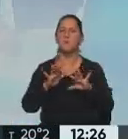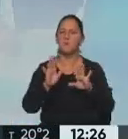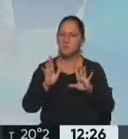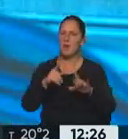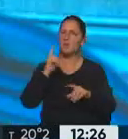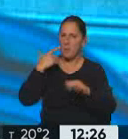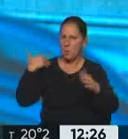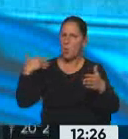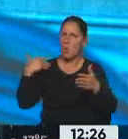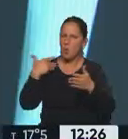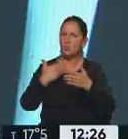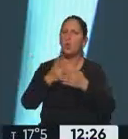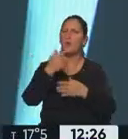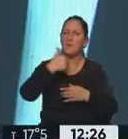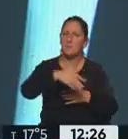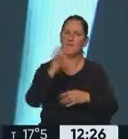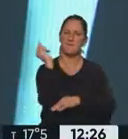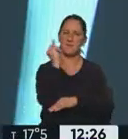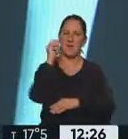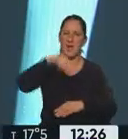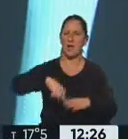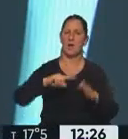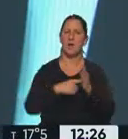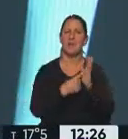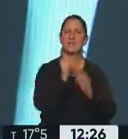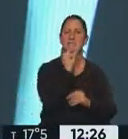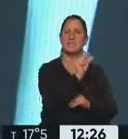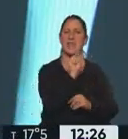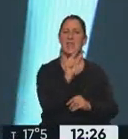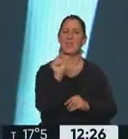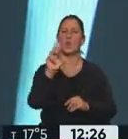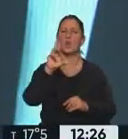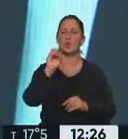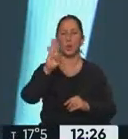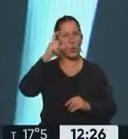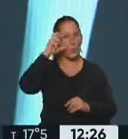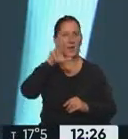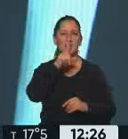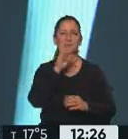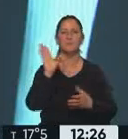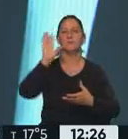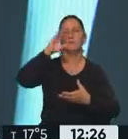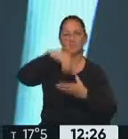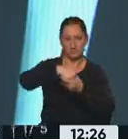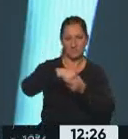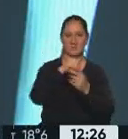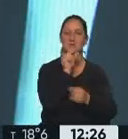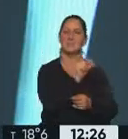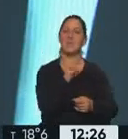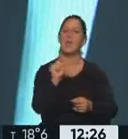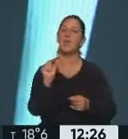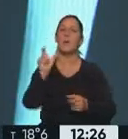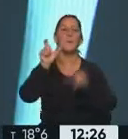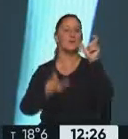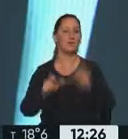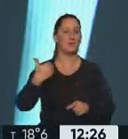venía Robert De Niro a filmar a Buenos Aires y a filmar una serie. Estamos diciendo que Robert De Niro se mete en el mundo de las series con argentinos.